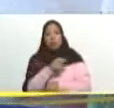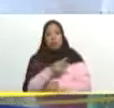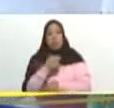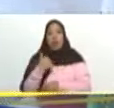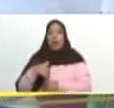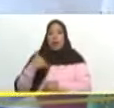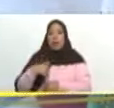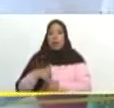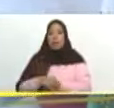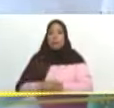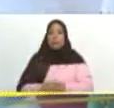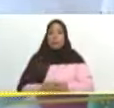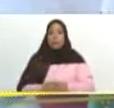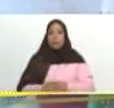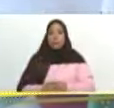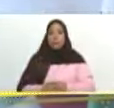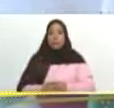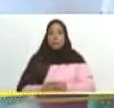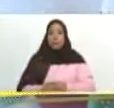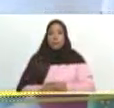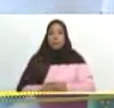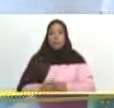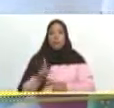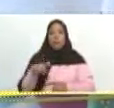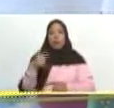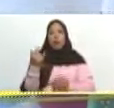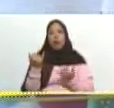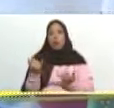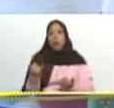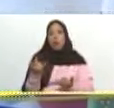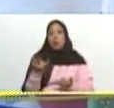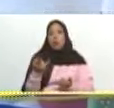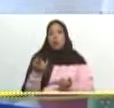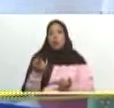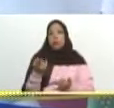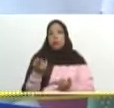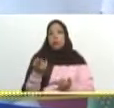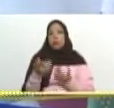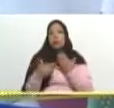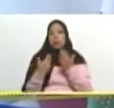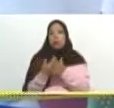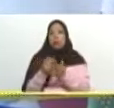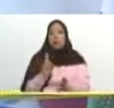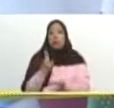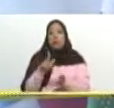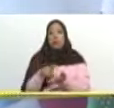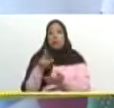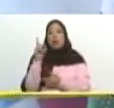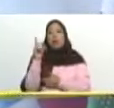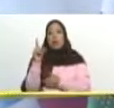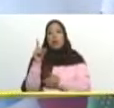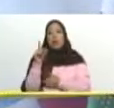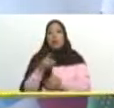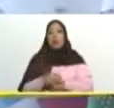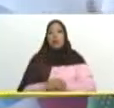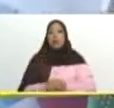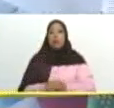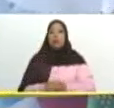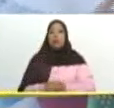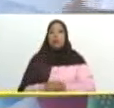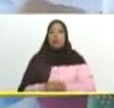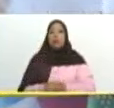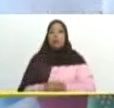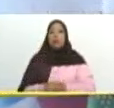otros países. Y luego estamos ahora ante la presencia de una segunda oleada, donde la